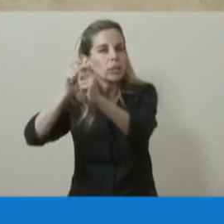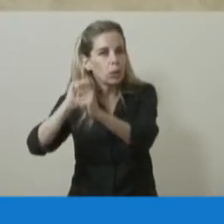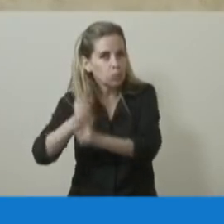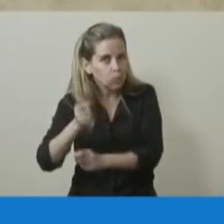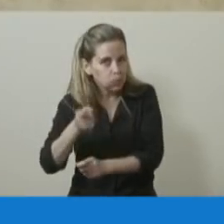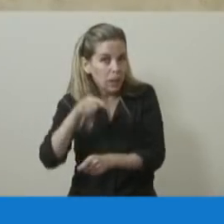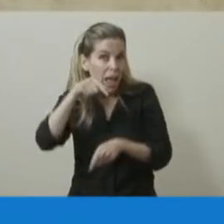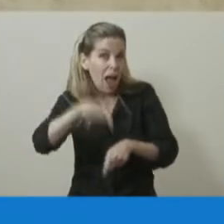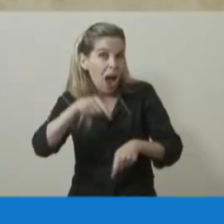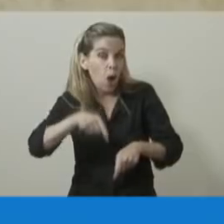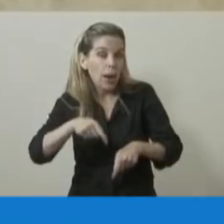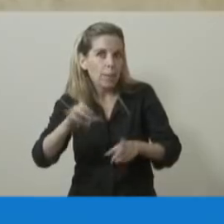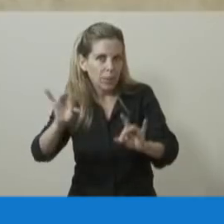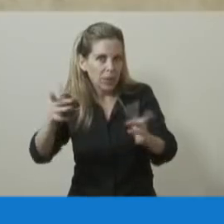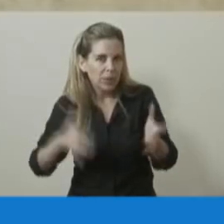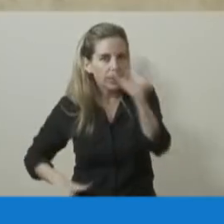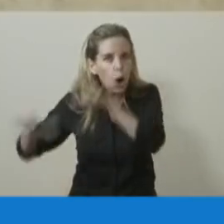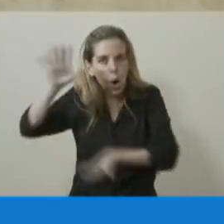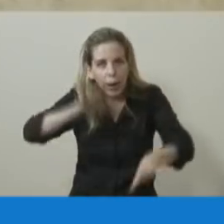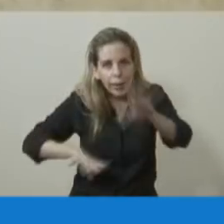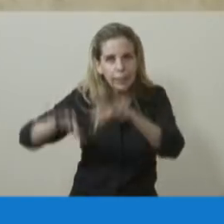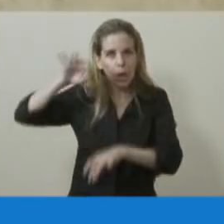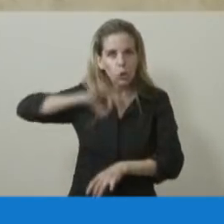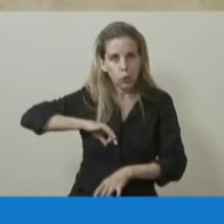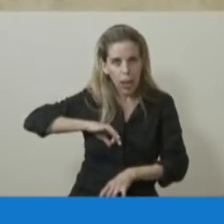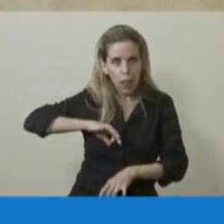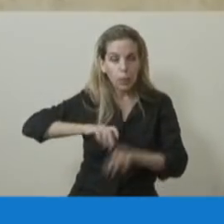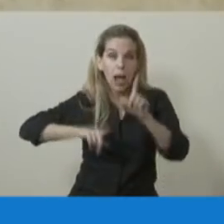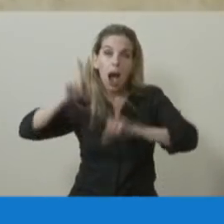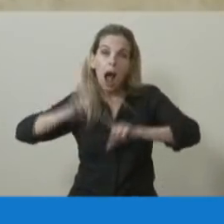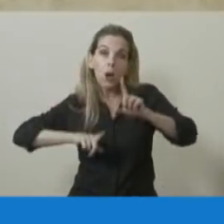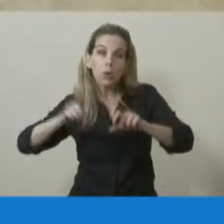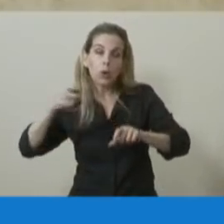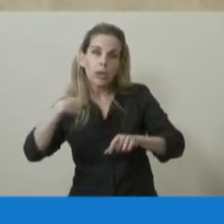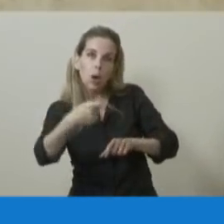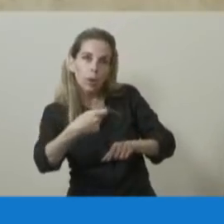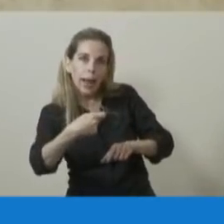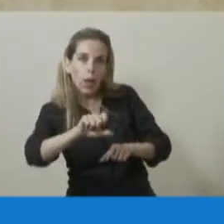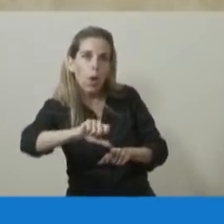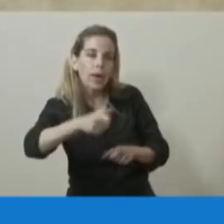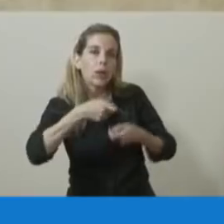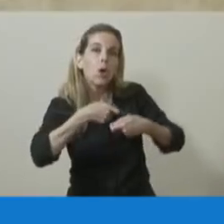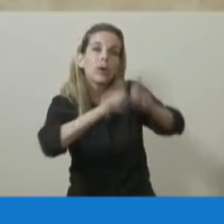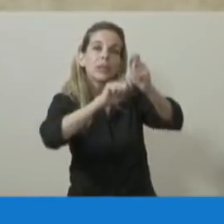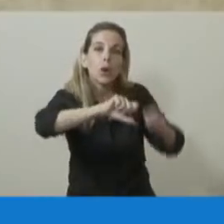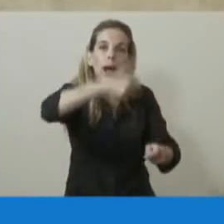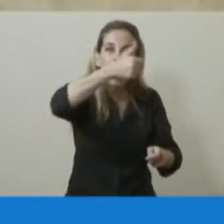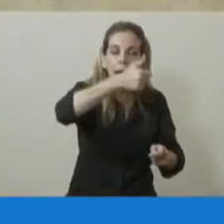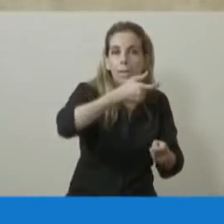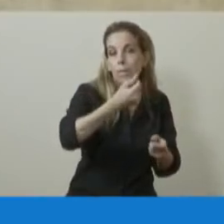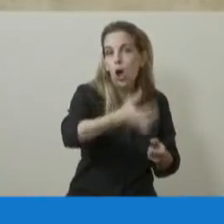el sistema salarial de las Fuerzas Armadas, porque están los que ganaron el juicio y cobran una cosa, y los que no hicieron el juicio y cobran otra